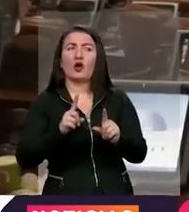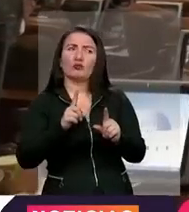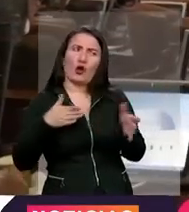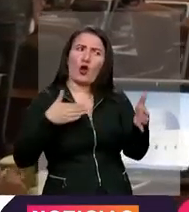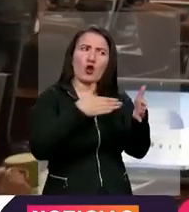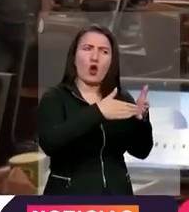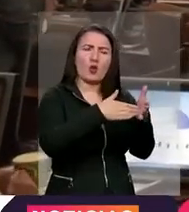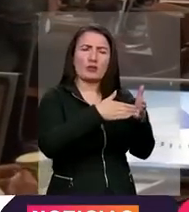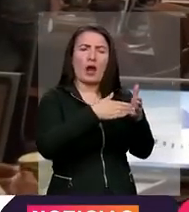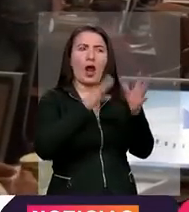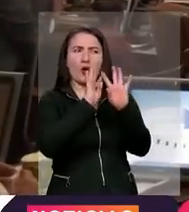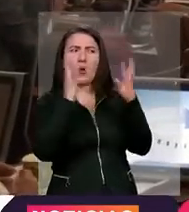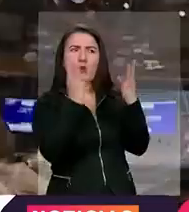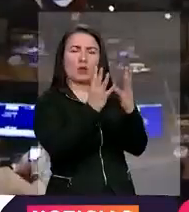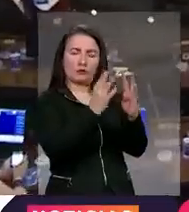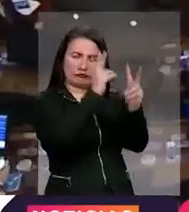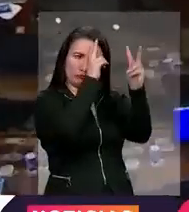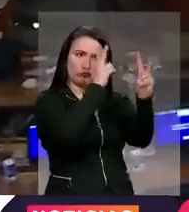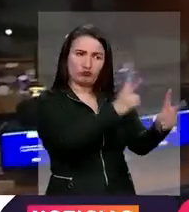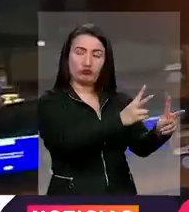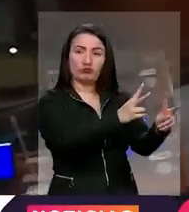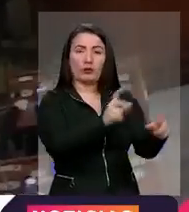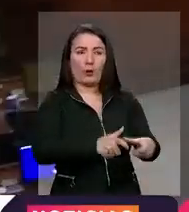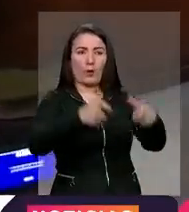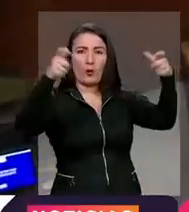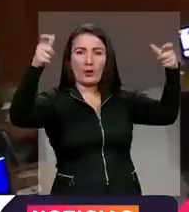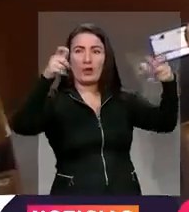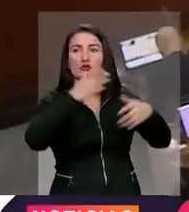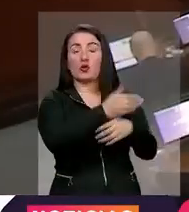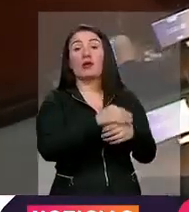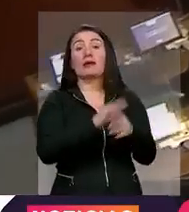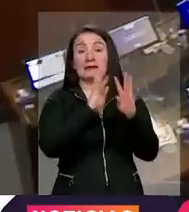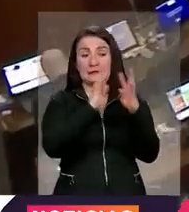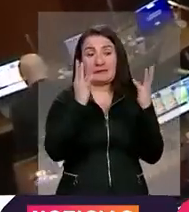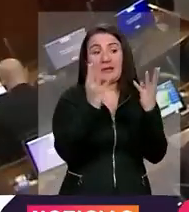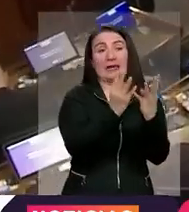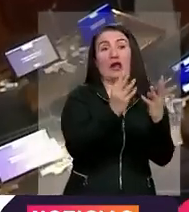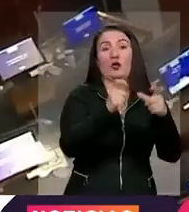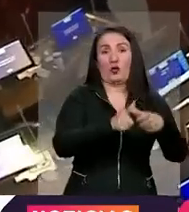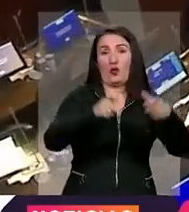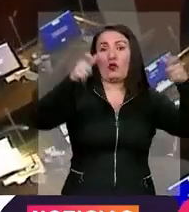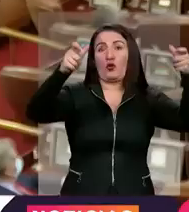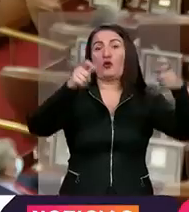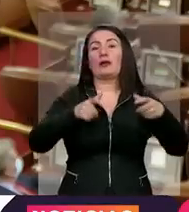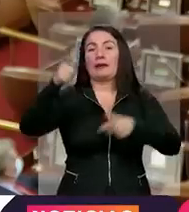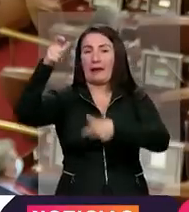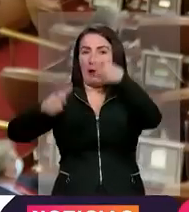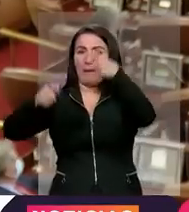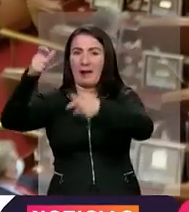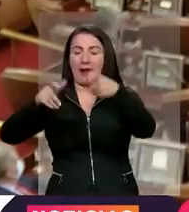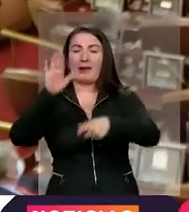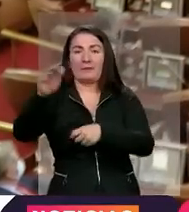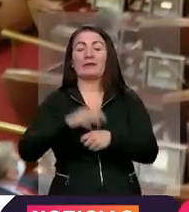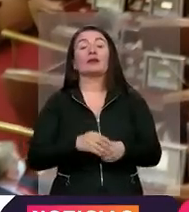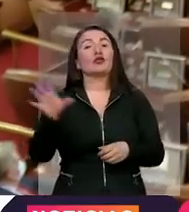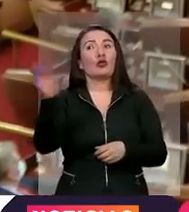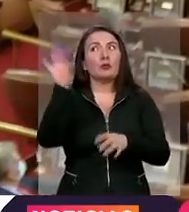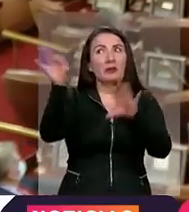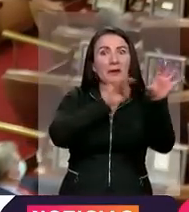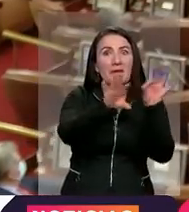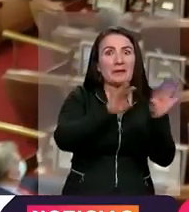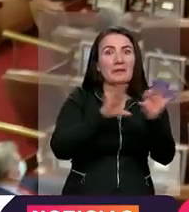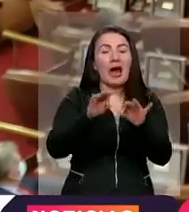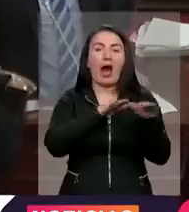en el Congreso al nuevo gobierno. Son 14 curules en el Senado y 32 en la Cámara de Representantes que podrían